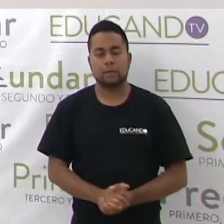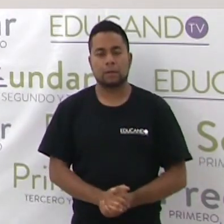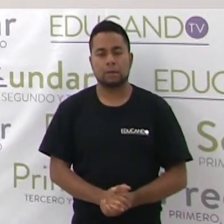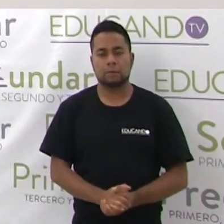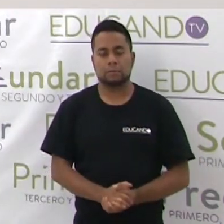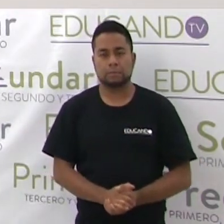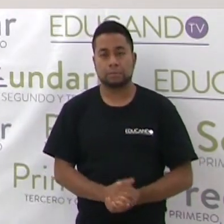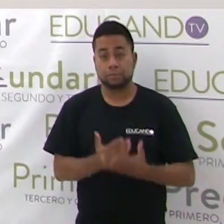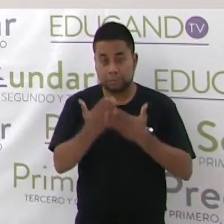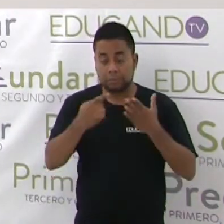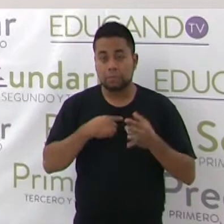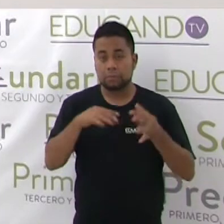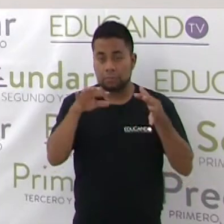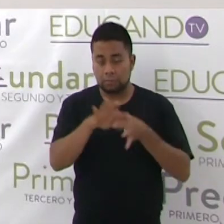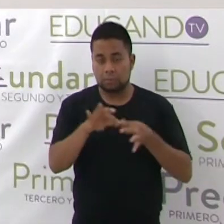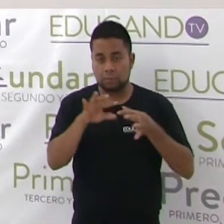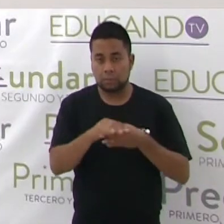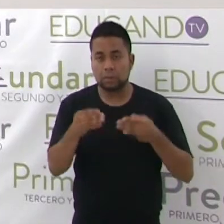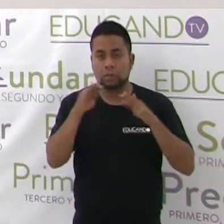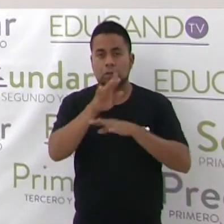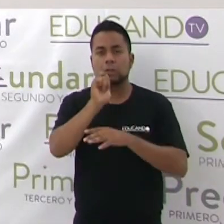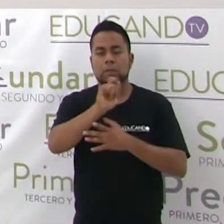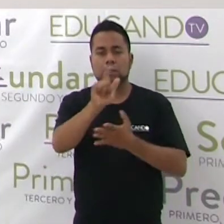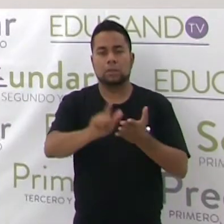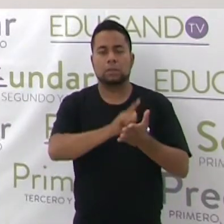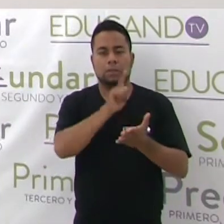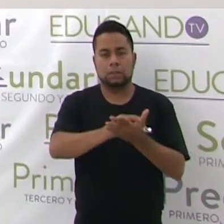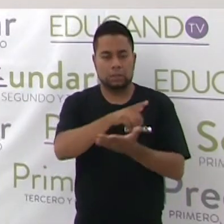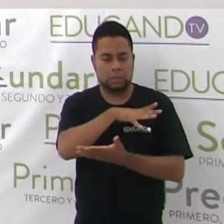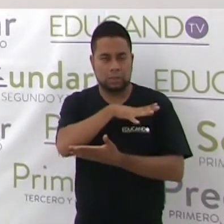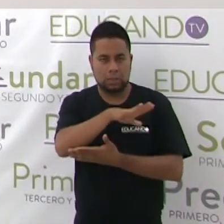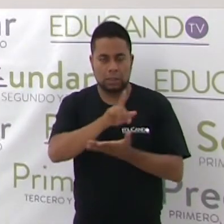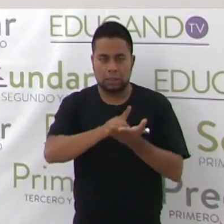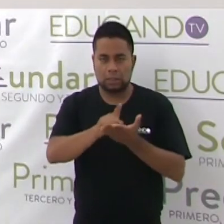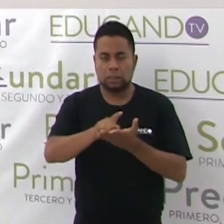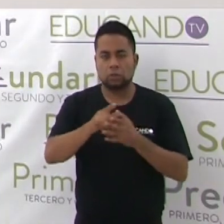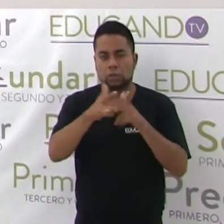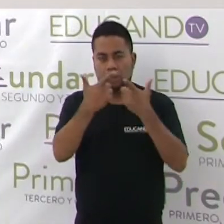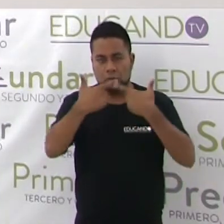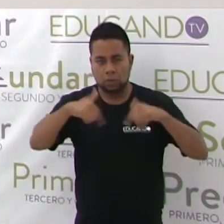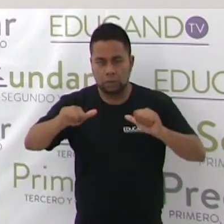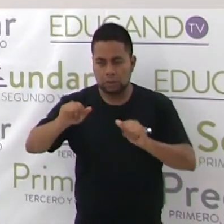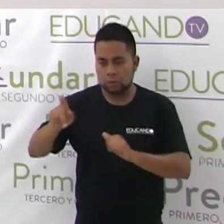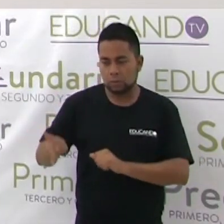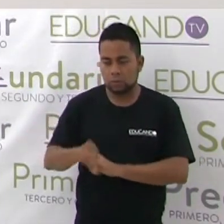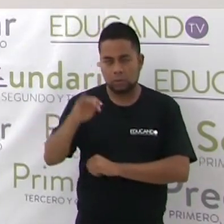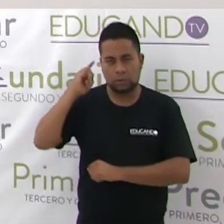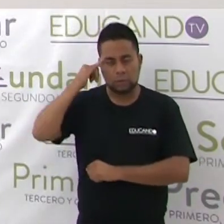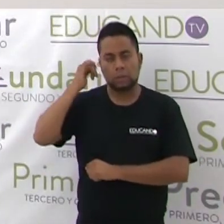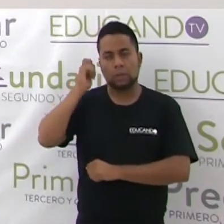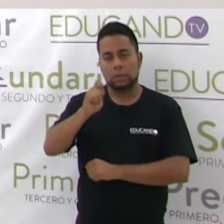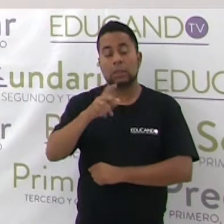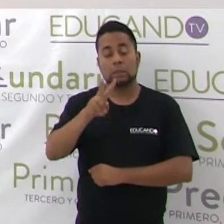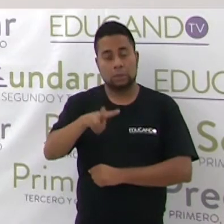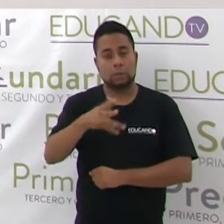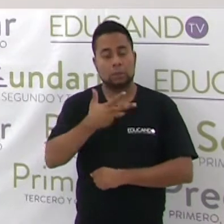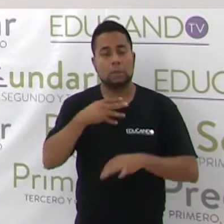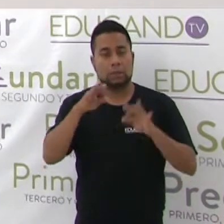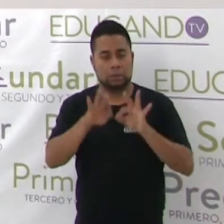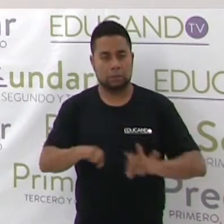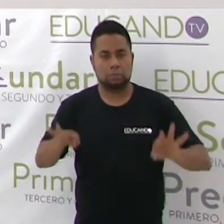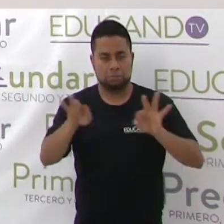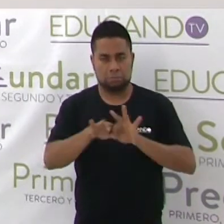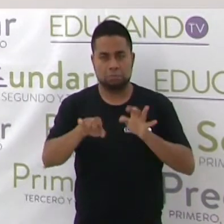voy a contar acerca de la Ley General de Derechos Lingüísticos de los Pueblos Indígenas. Es muy importante